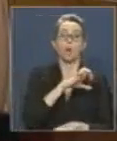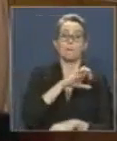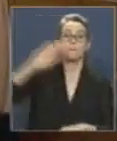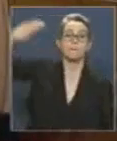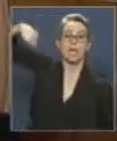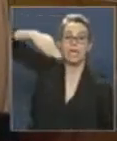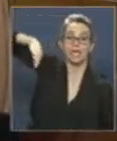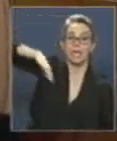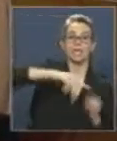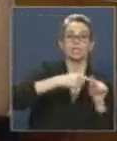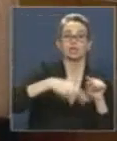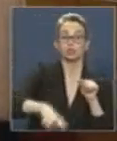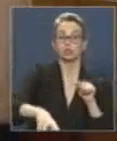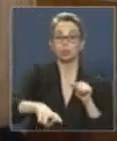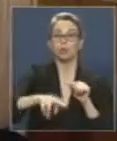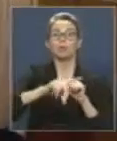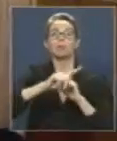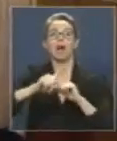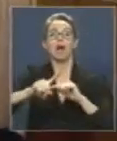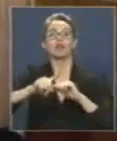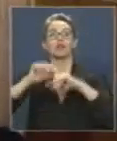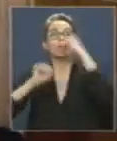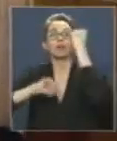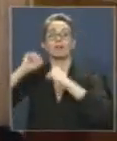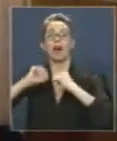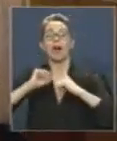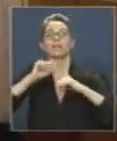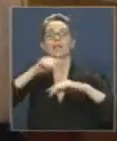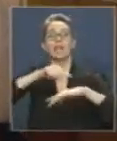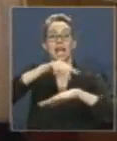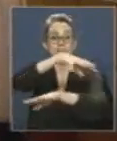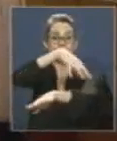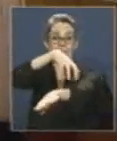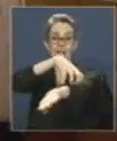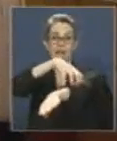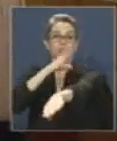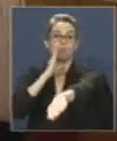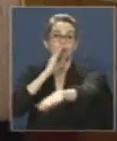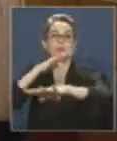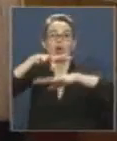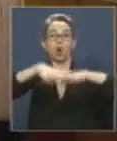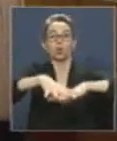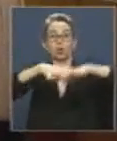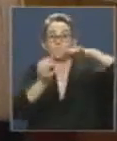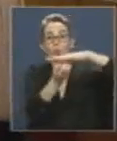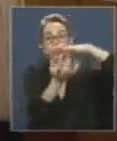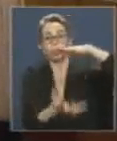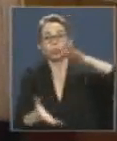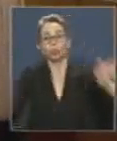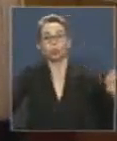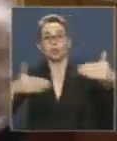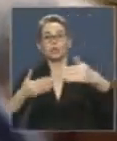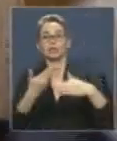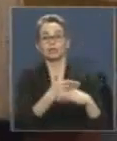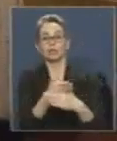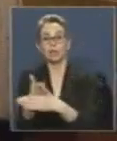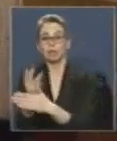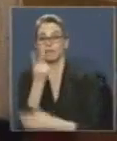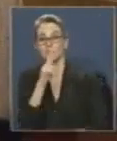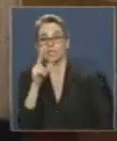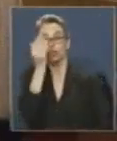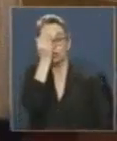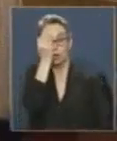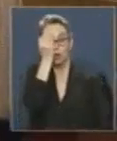qué, presidente? Para evitar el cultivo industrial de salmón en nuestra región. Presidente, el 28 de agosto la provincia de